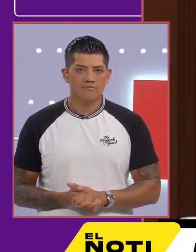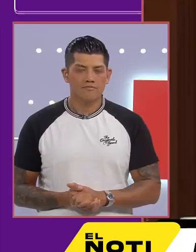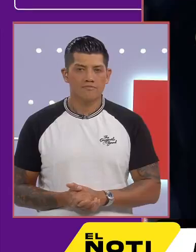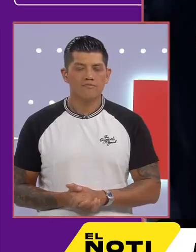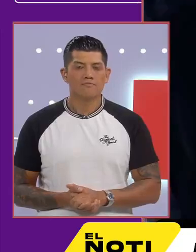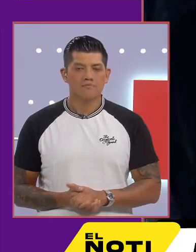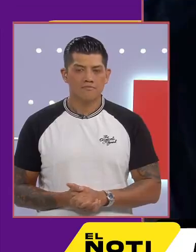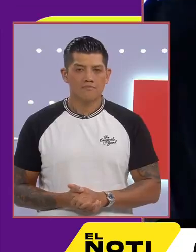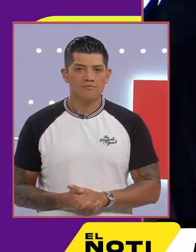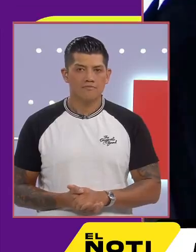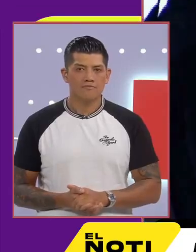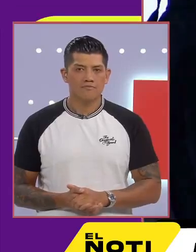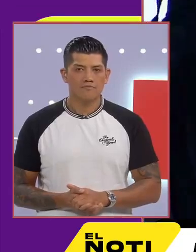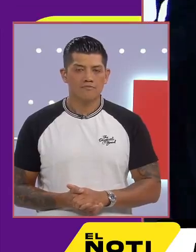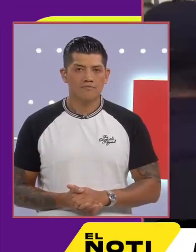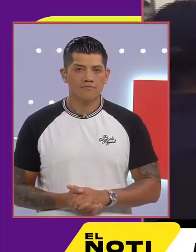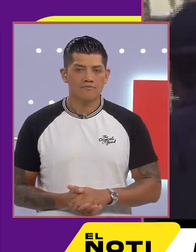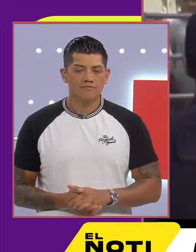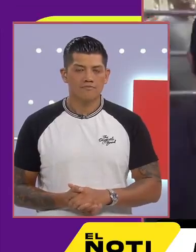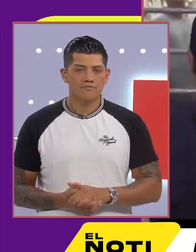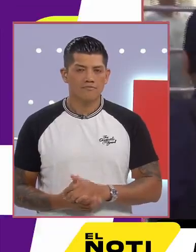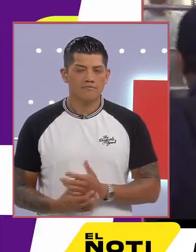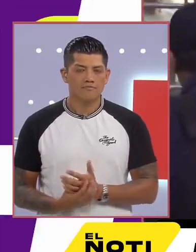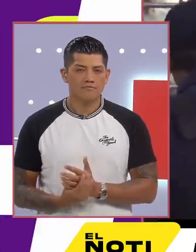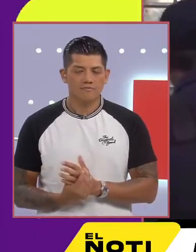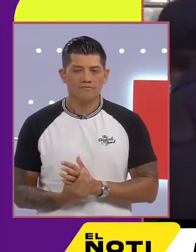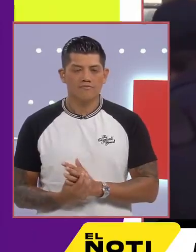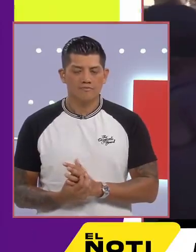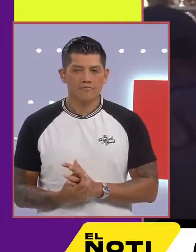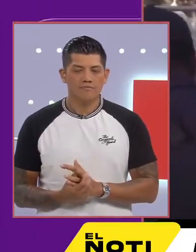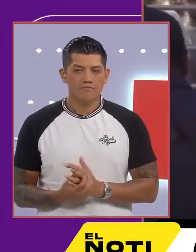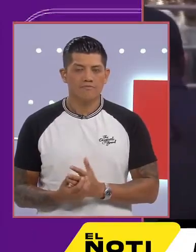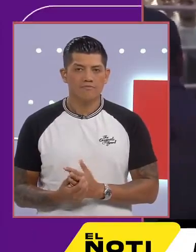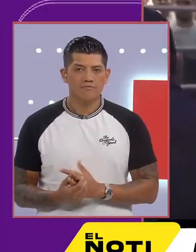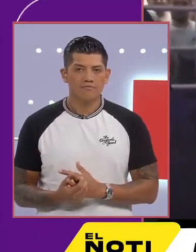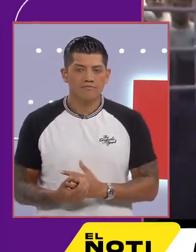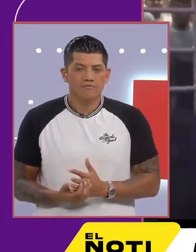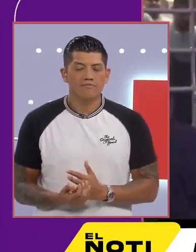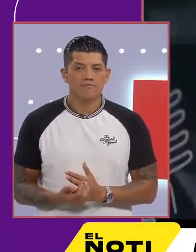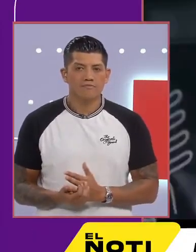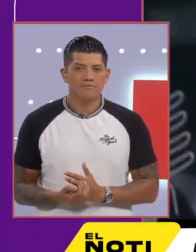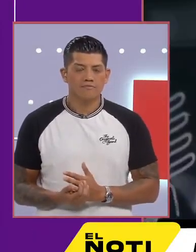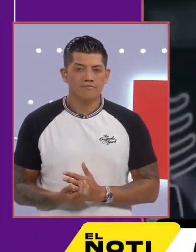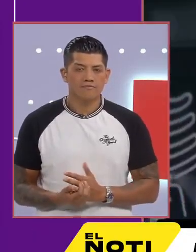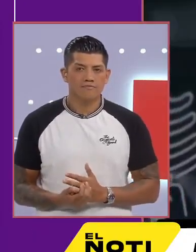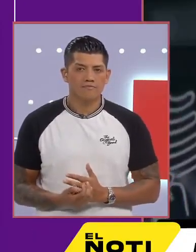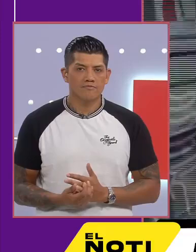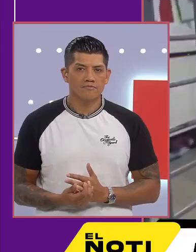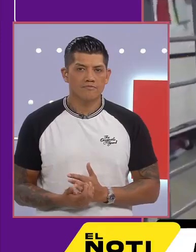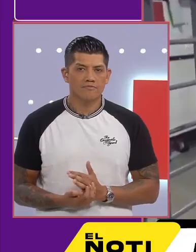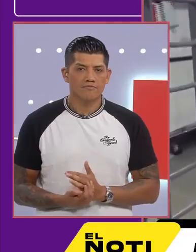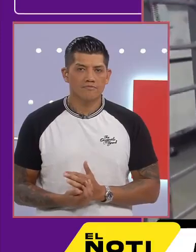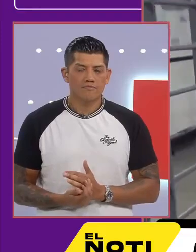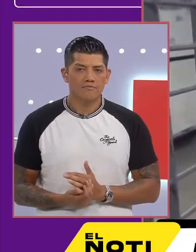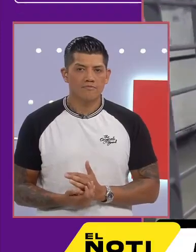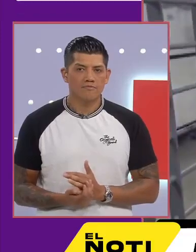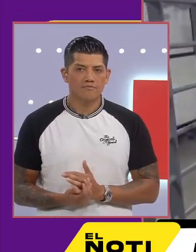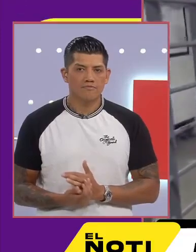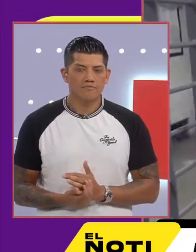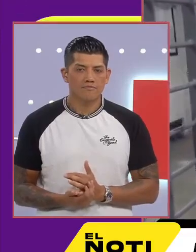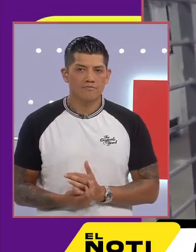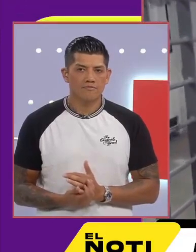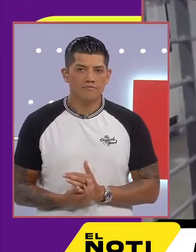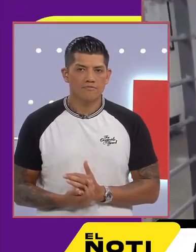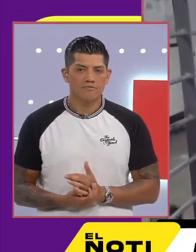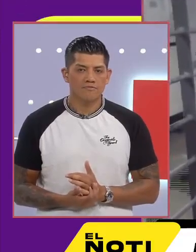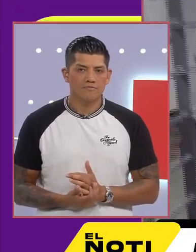para mí individualmente, yo tengo un problema con eso, se suspende para la sociedad completa. Y el peligro o el problema también que reviste